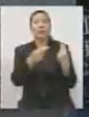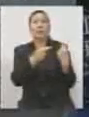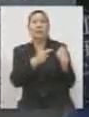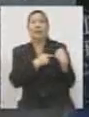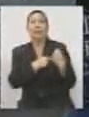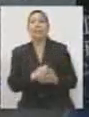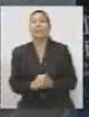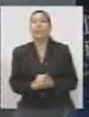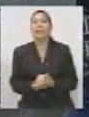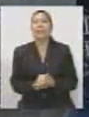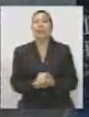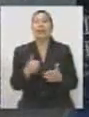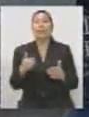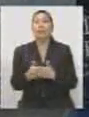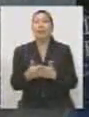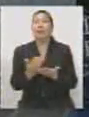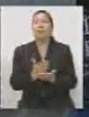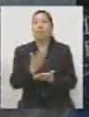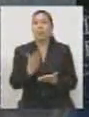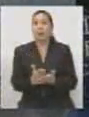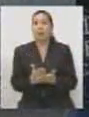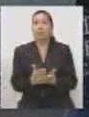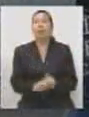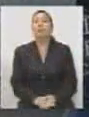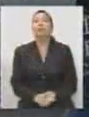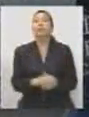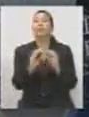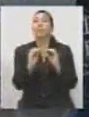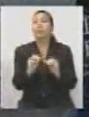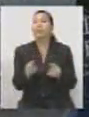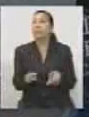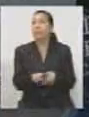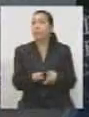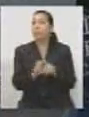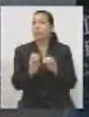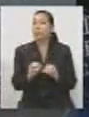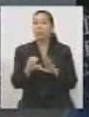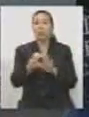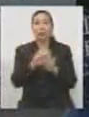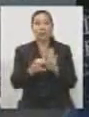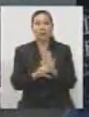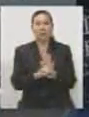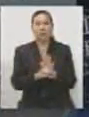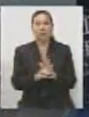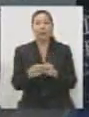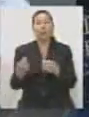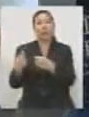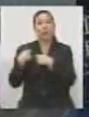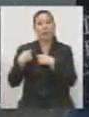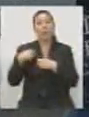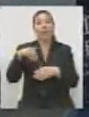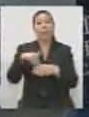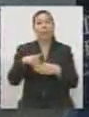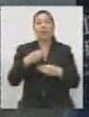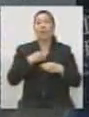asumamos nuestra responsabilidad frente al país y cumplimos, y que tengamos que cumplir con la Constitución nos obliga, que es